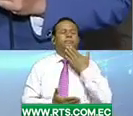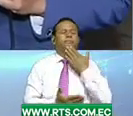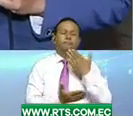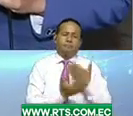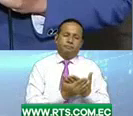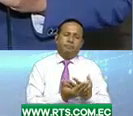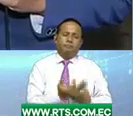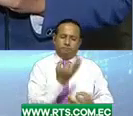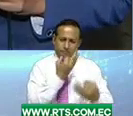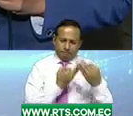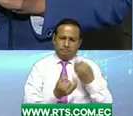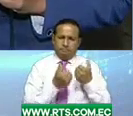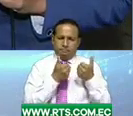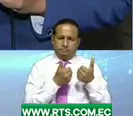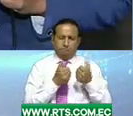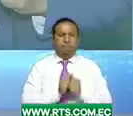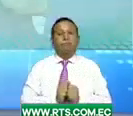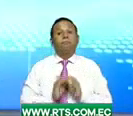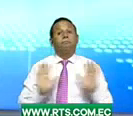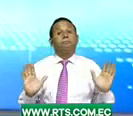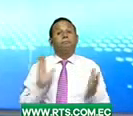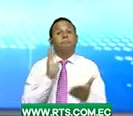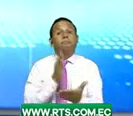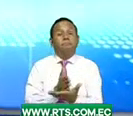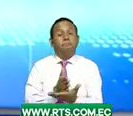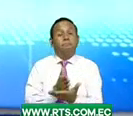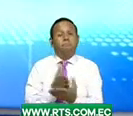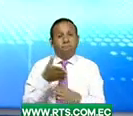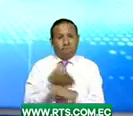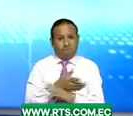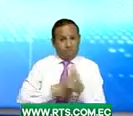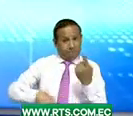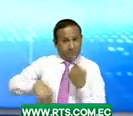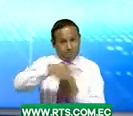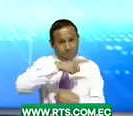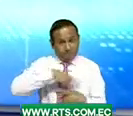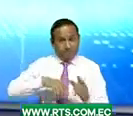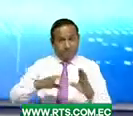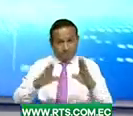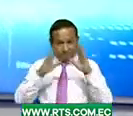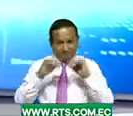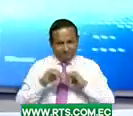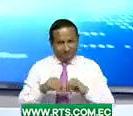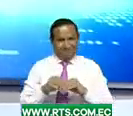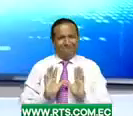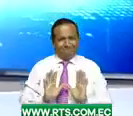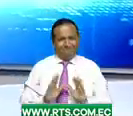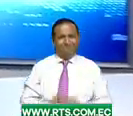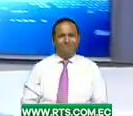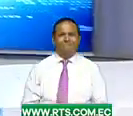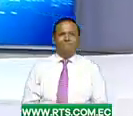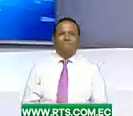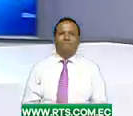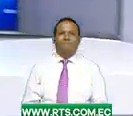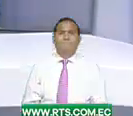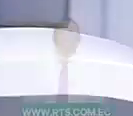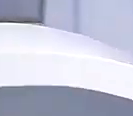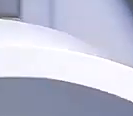nuevamente por este reporte. Con esto nos vamos a un corte comercial, amigos, pero no cambien de canal, que regresamos con más noticias.